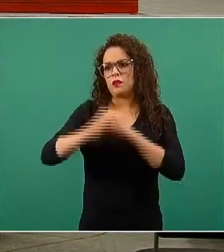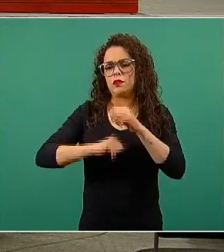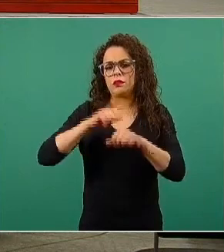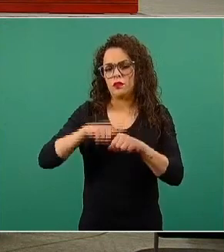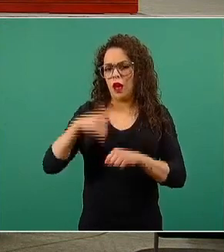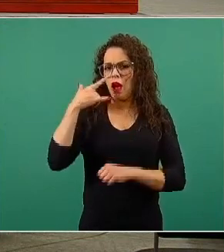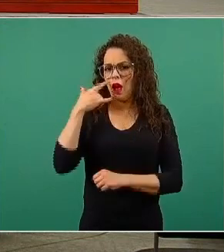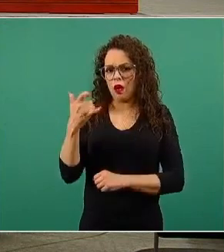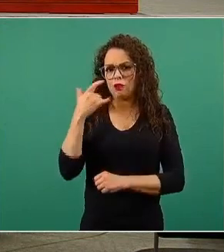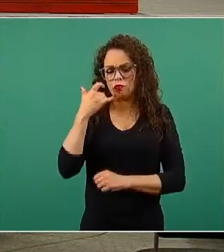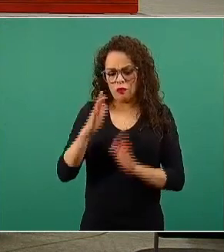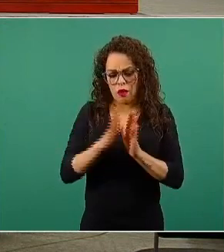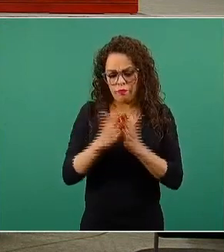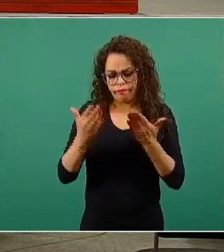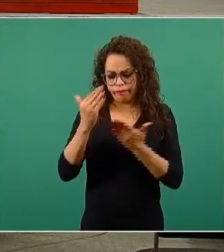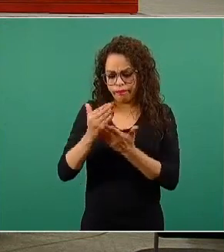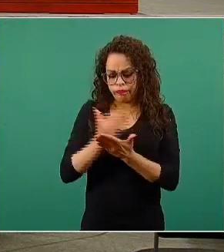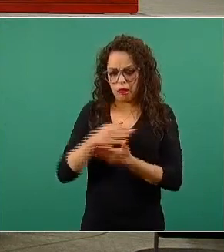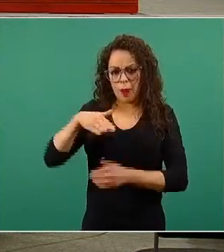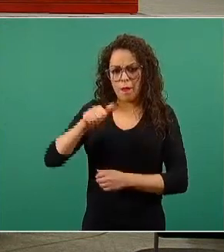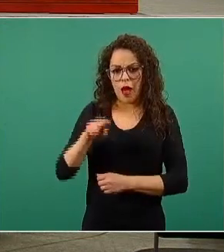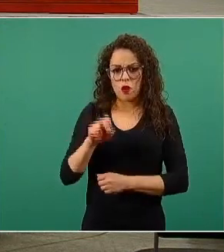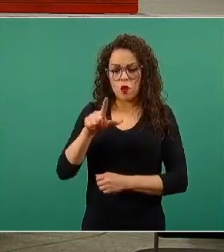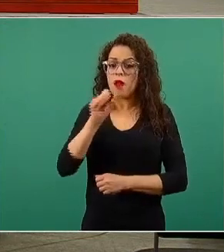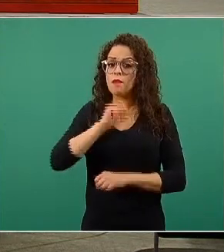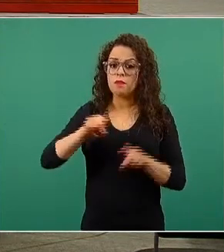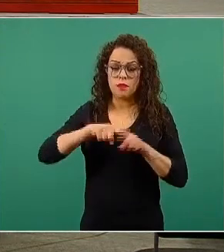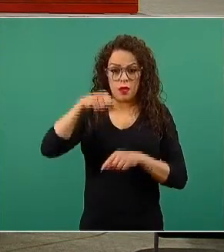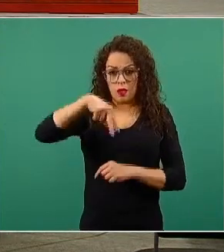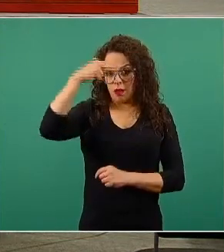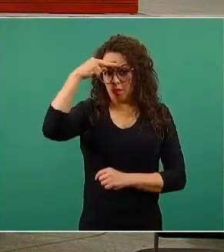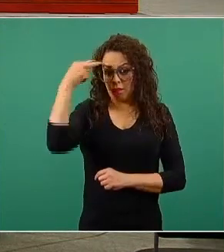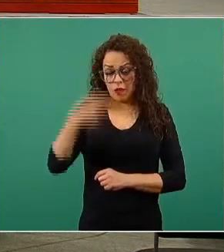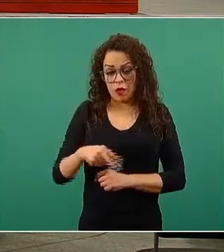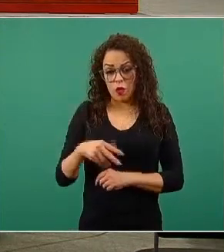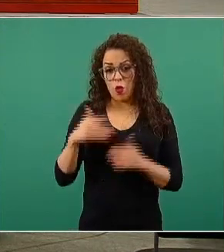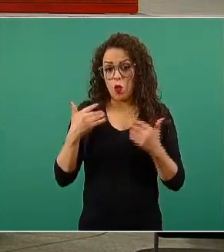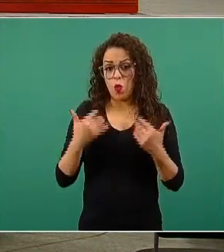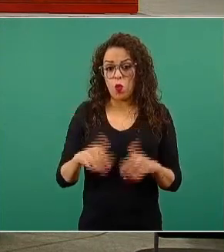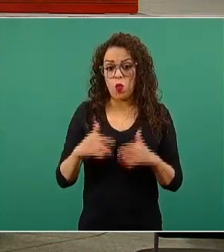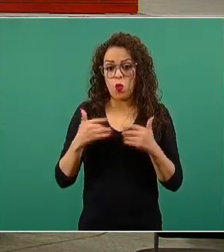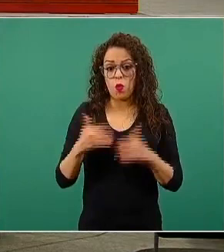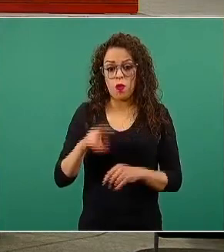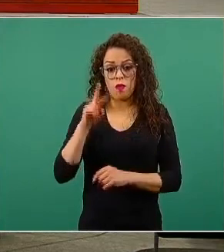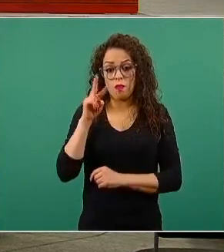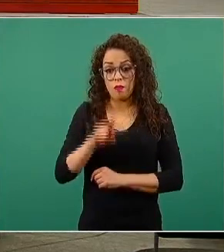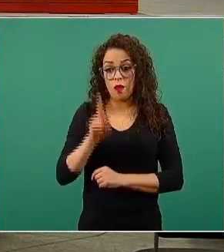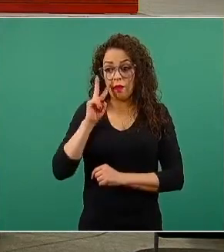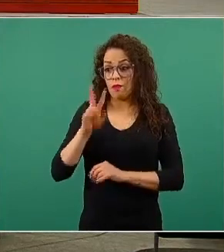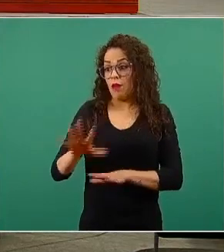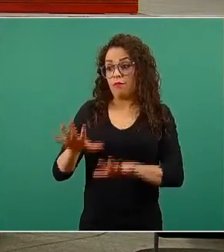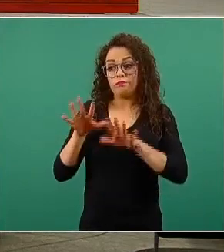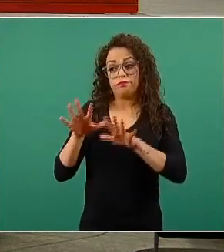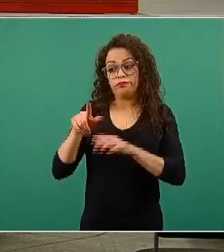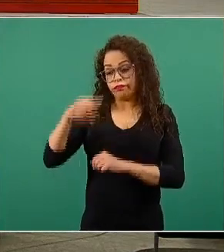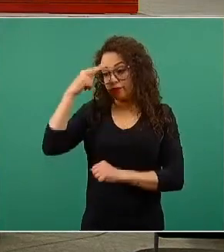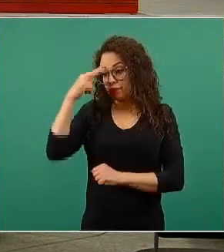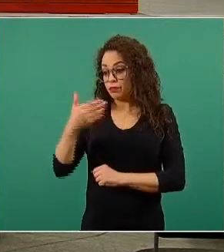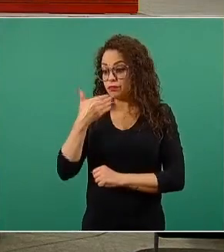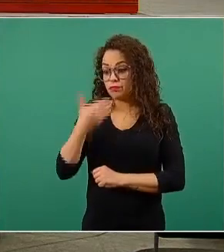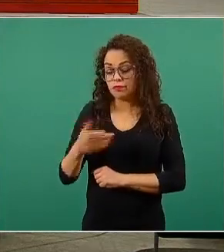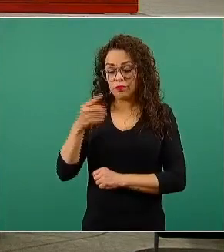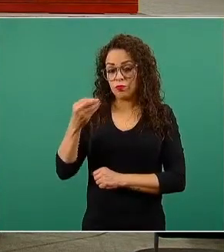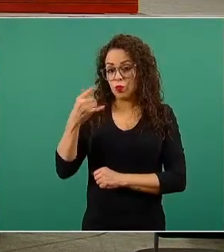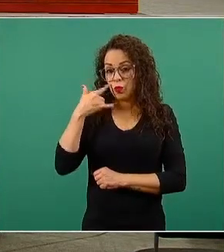luego México, y me consta, ha sido un actor protagónico en esfuerzos. Tú estuviste, subsecretario, muchos años